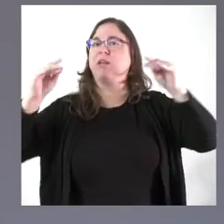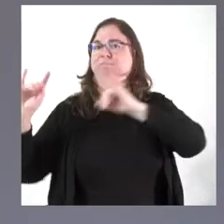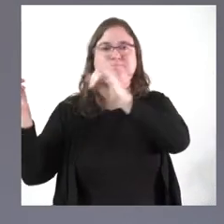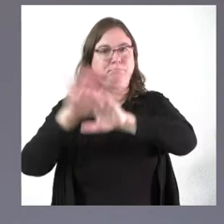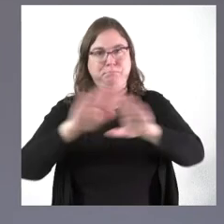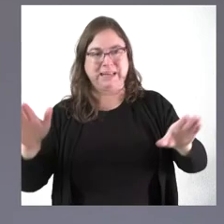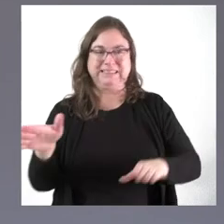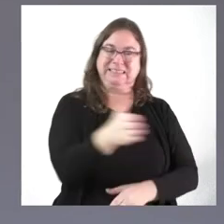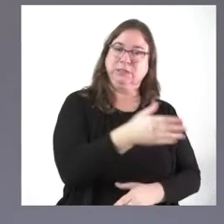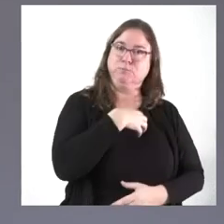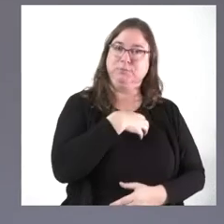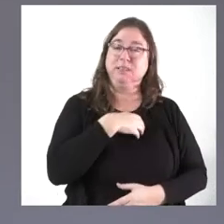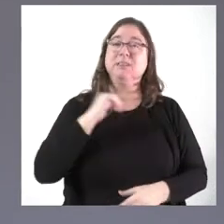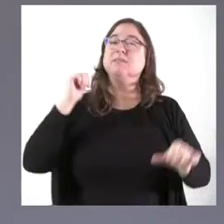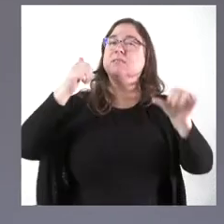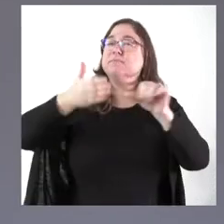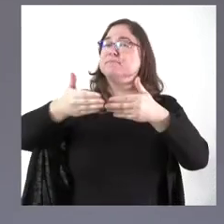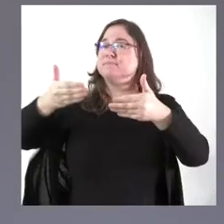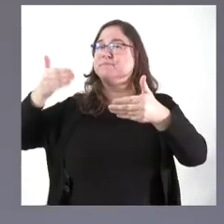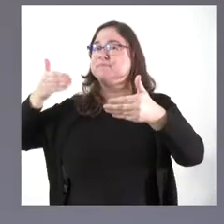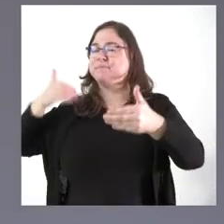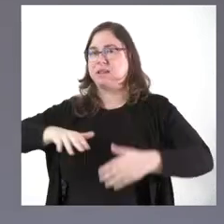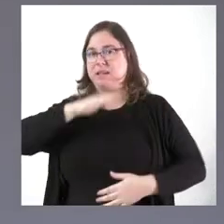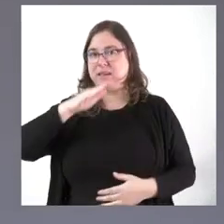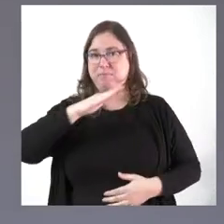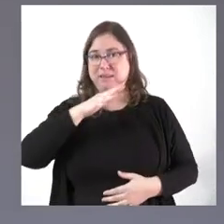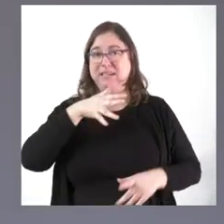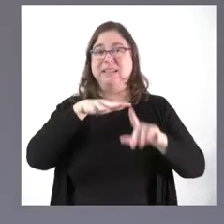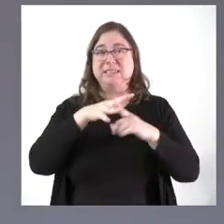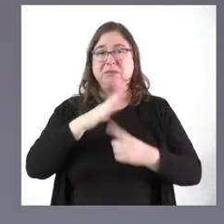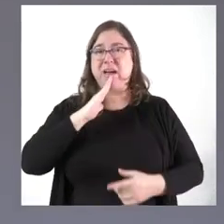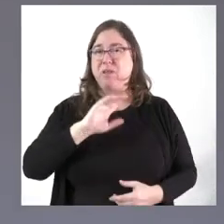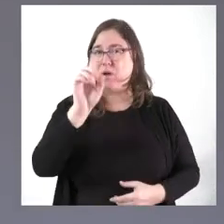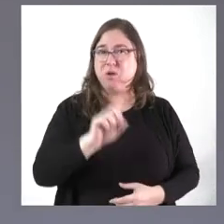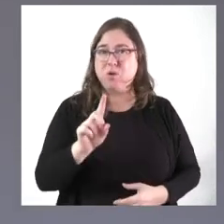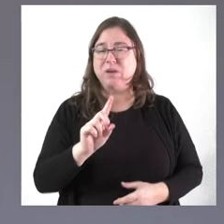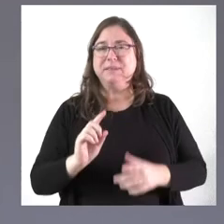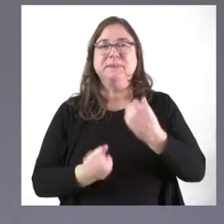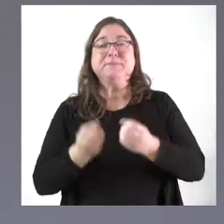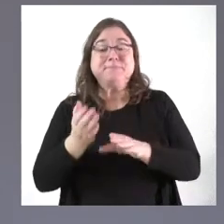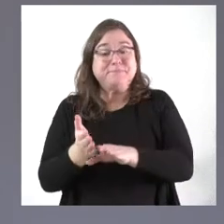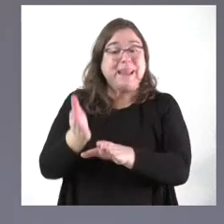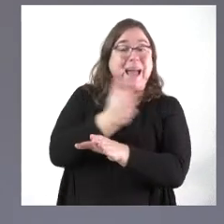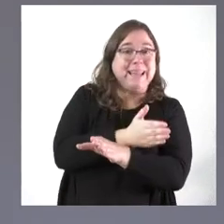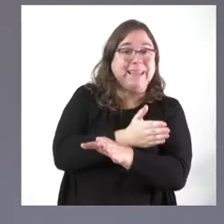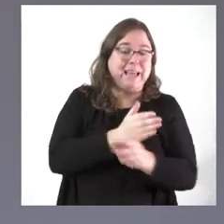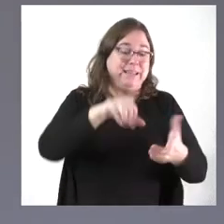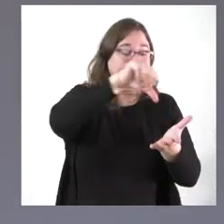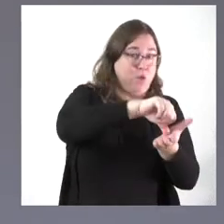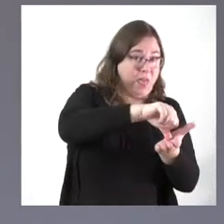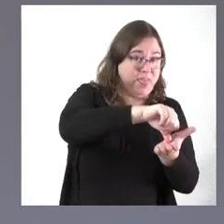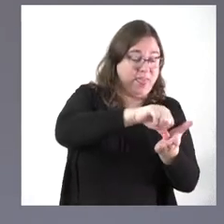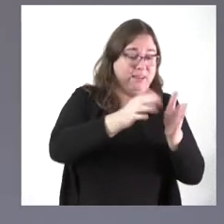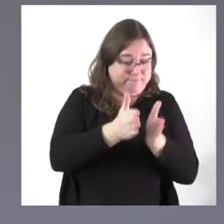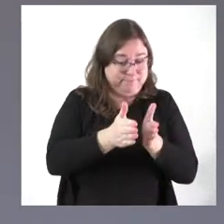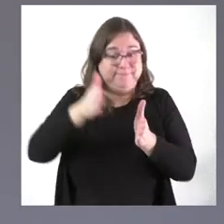que ha venido pasando estos años que la no adecuada estado de la vegetación en del interfaz urbano forestal